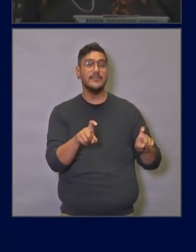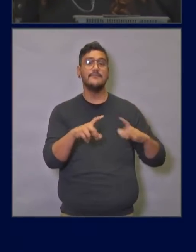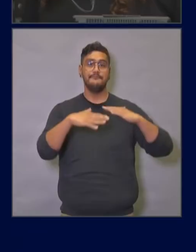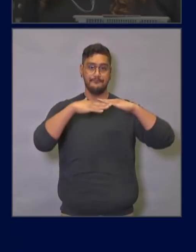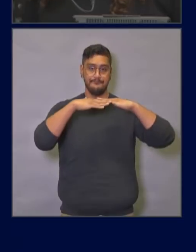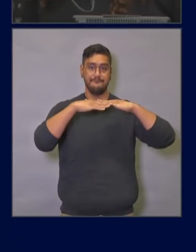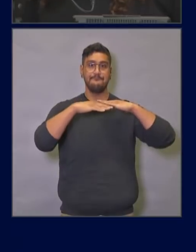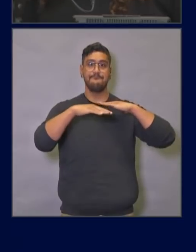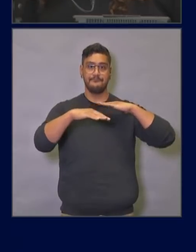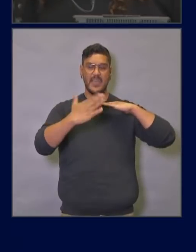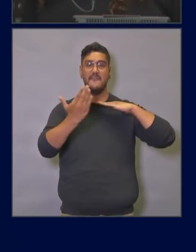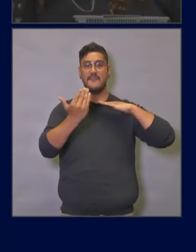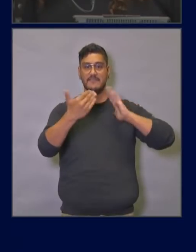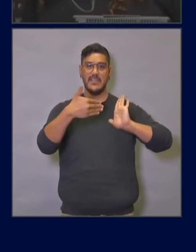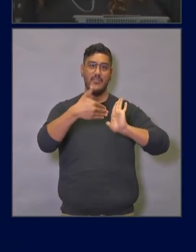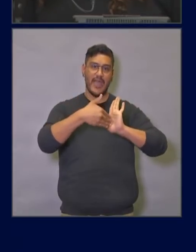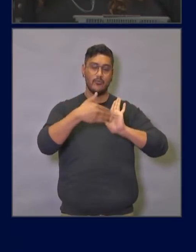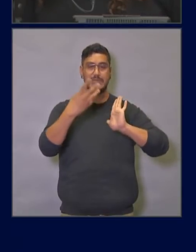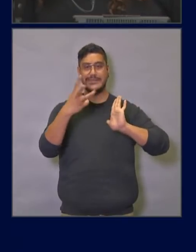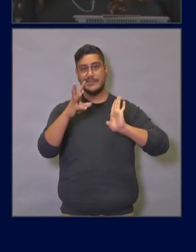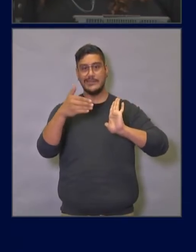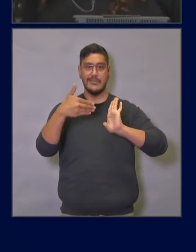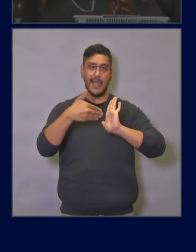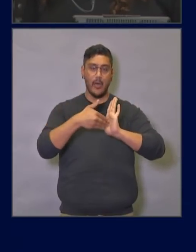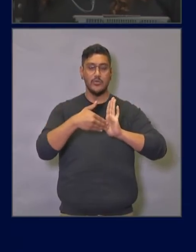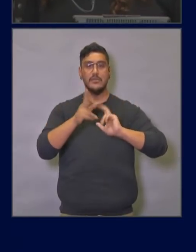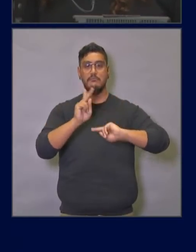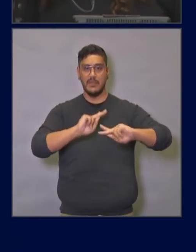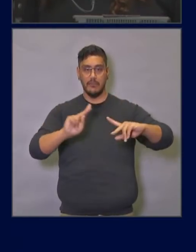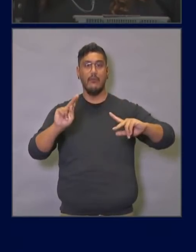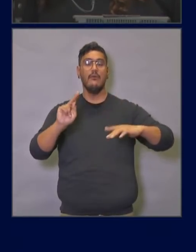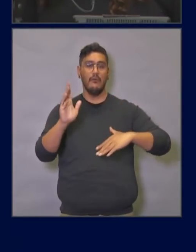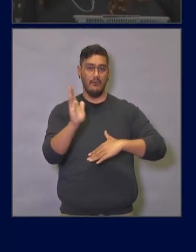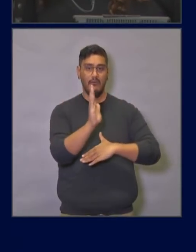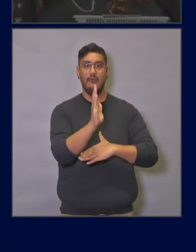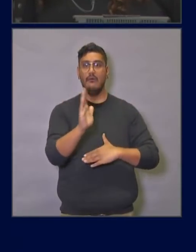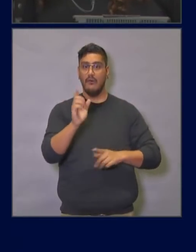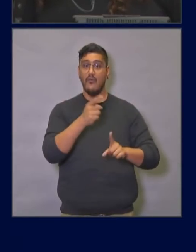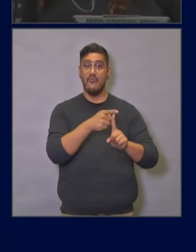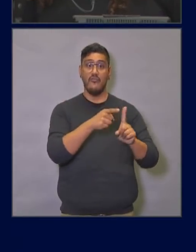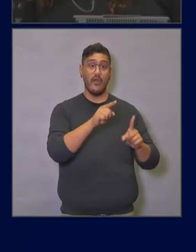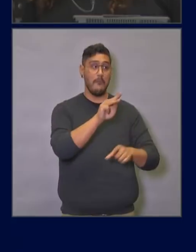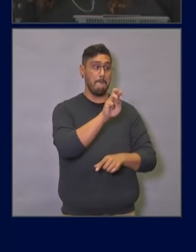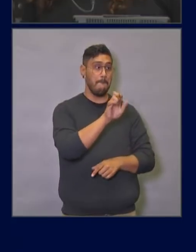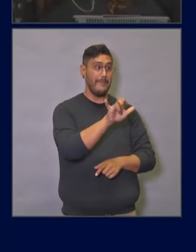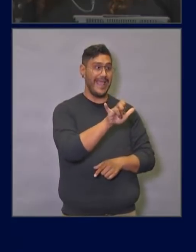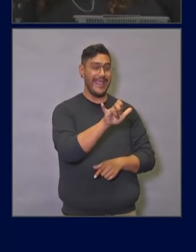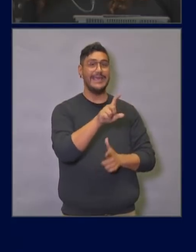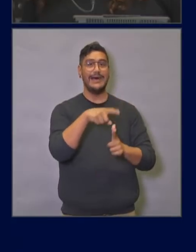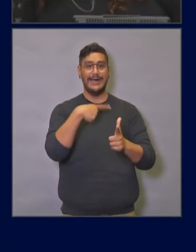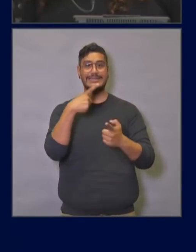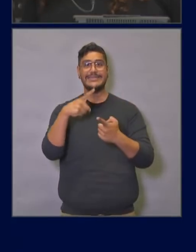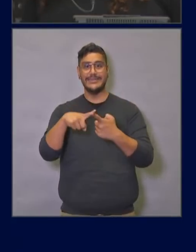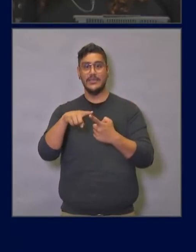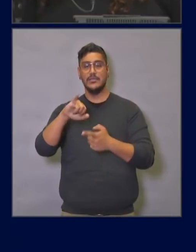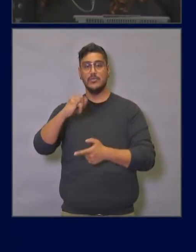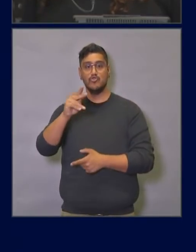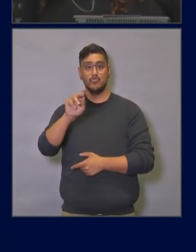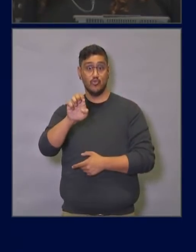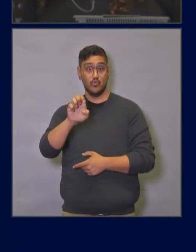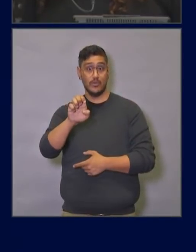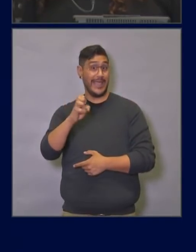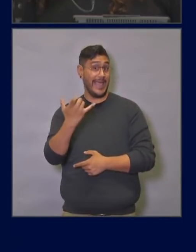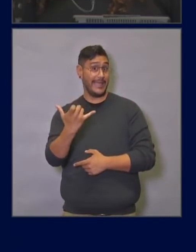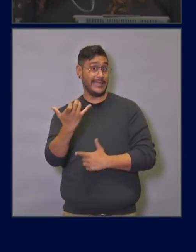alrededor de 15,000 a 16,000 personas desde el principio de mayo hasta principios de junio y luego ha